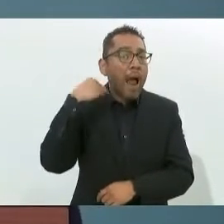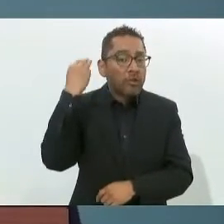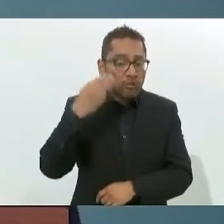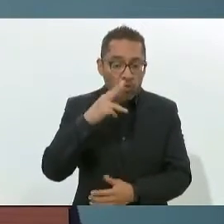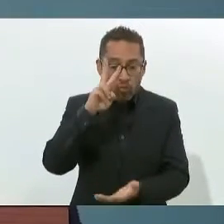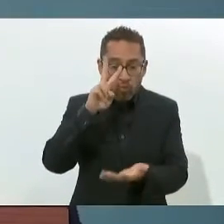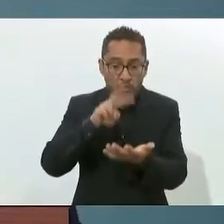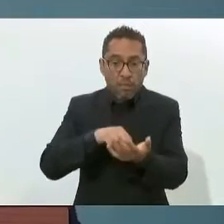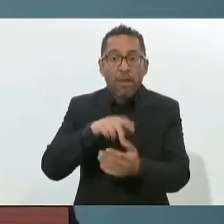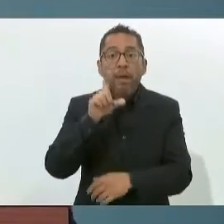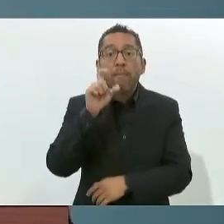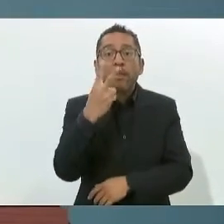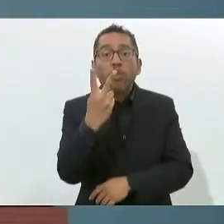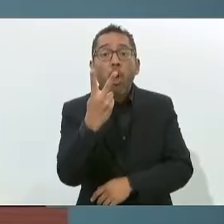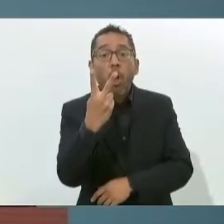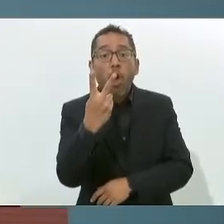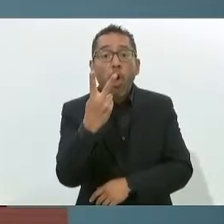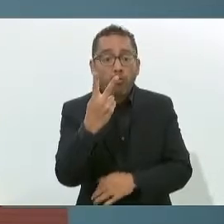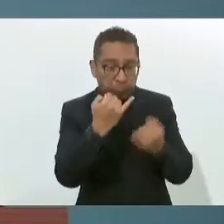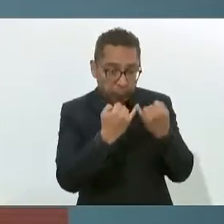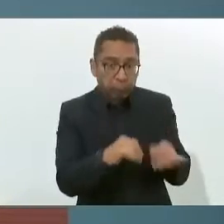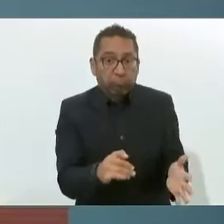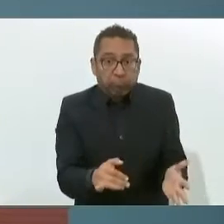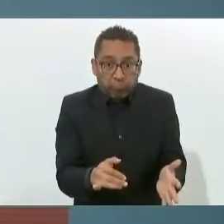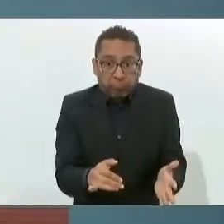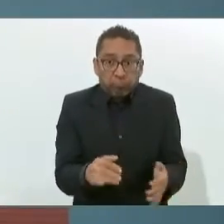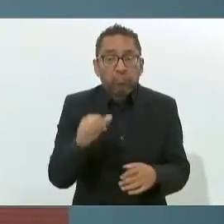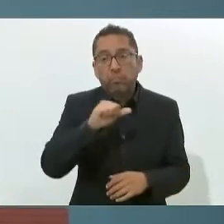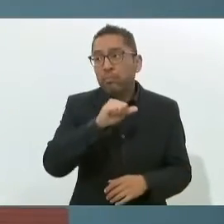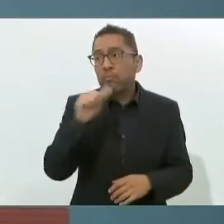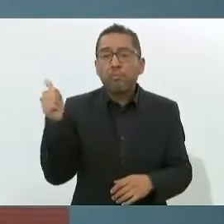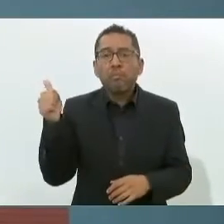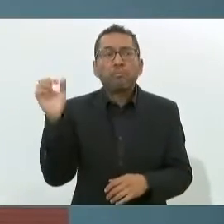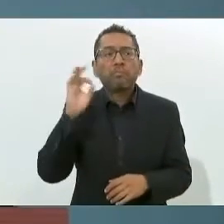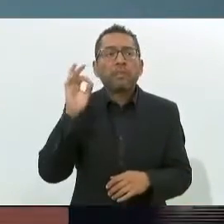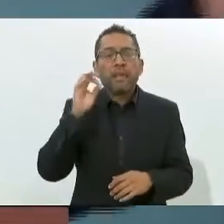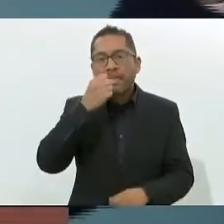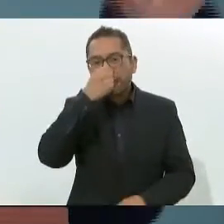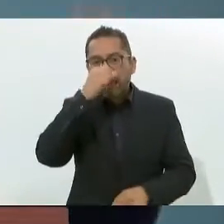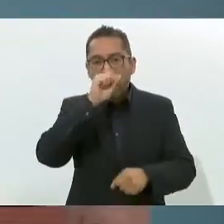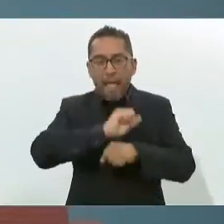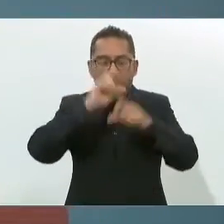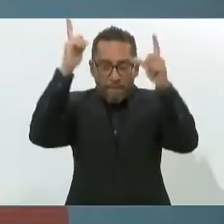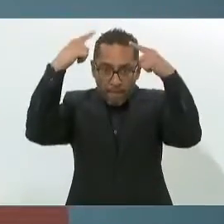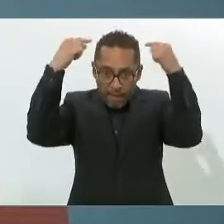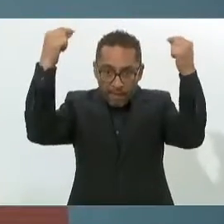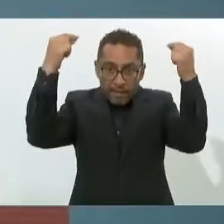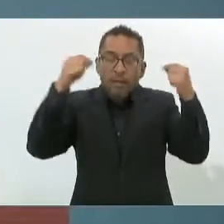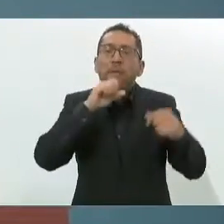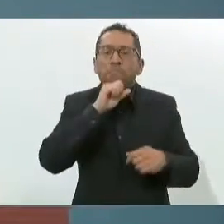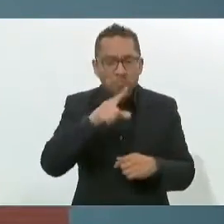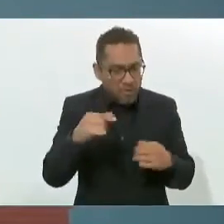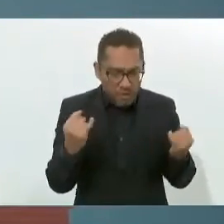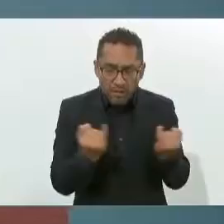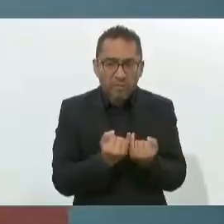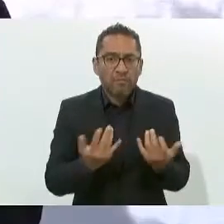2022. En el caso de la Secretaría de Marina, lo